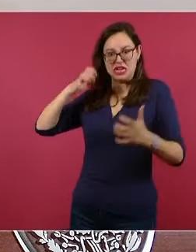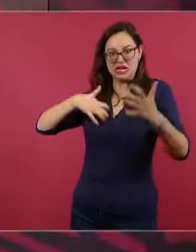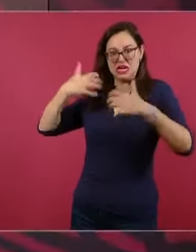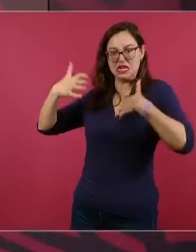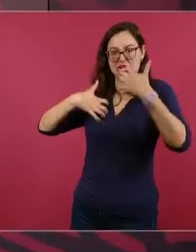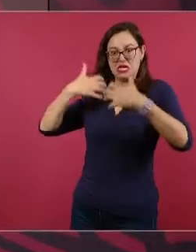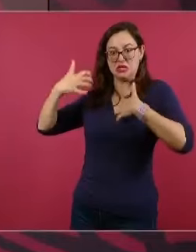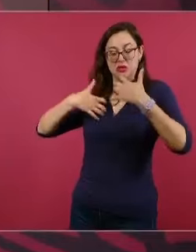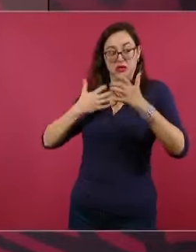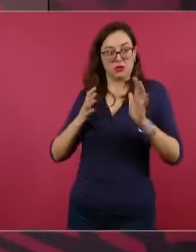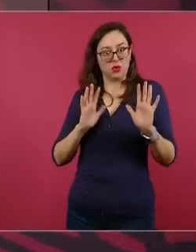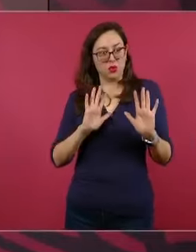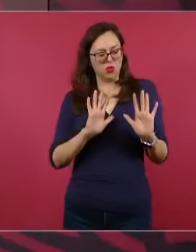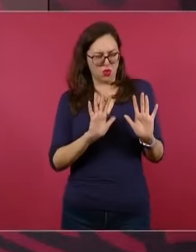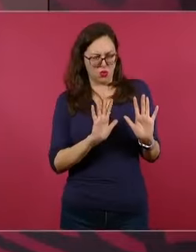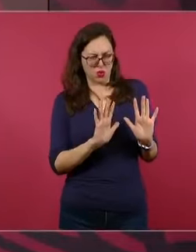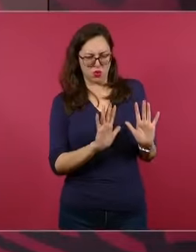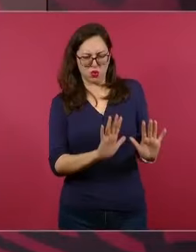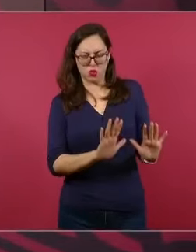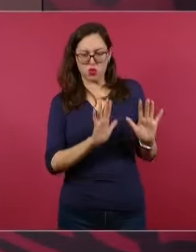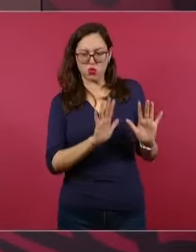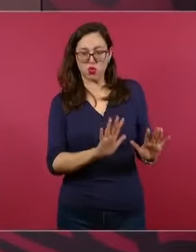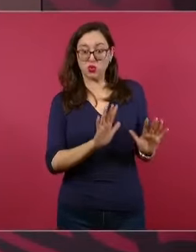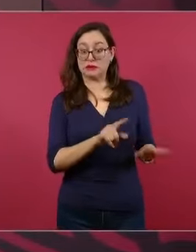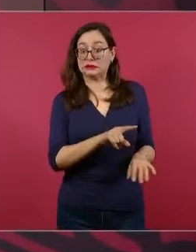porque andan de un mal